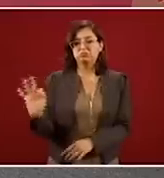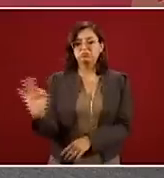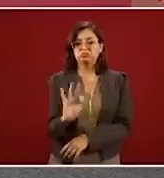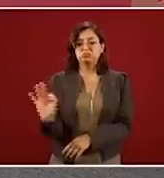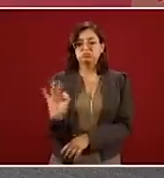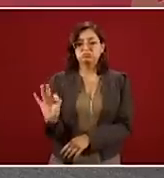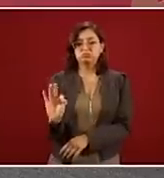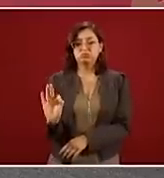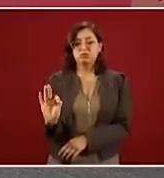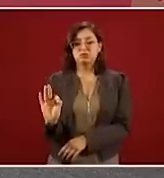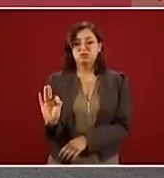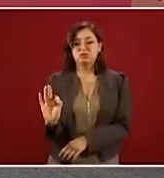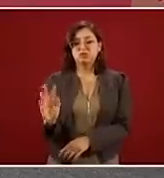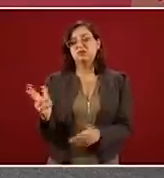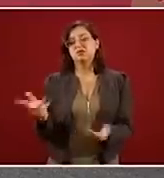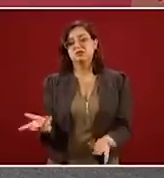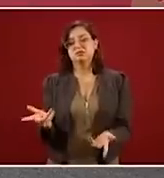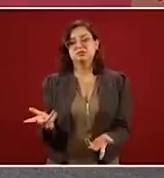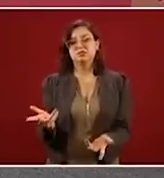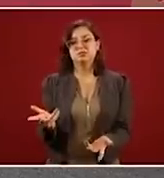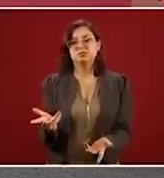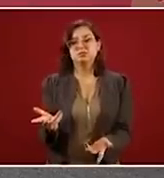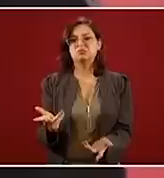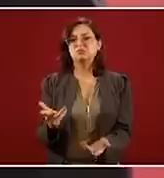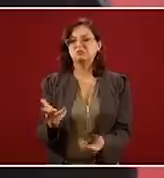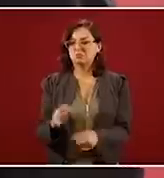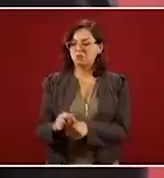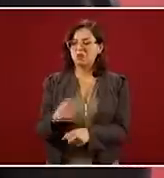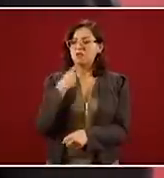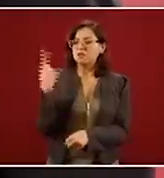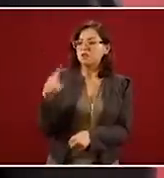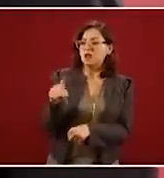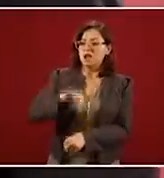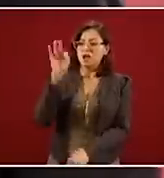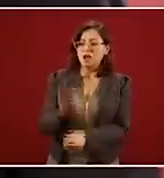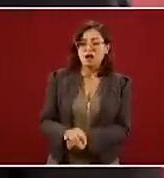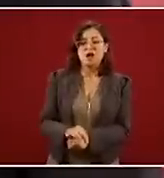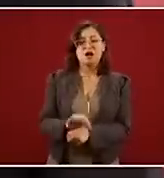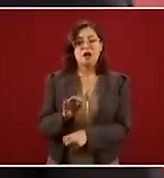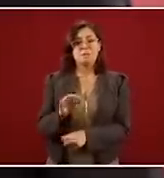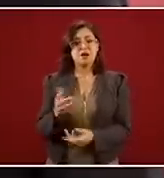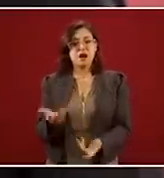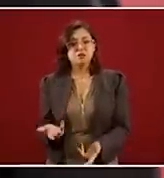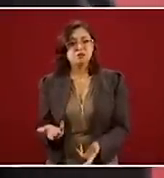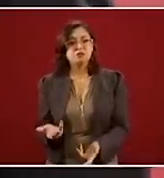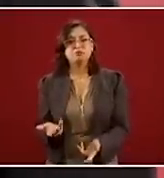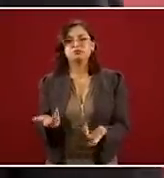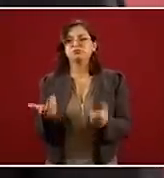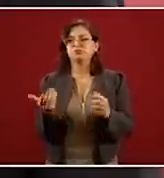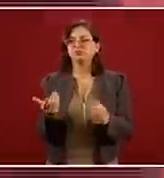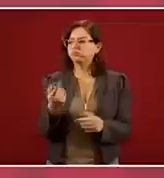sé, de que se pueda acudir a un amparo, ¿sí? Y